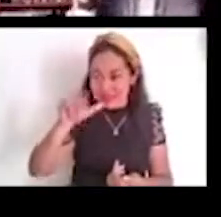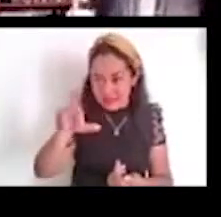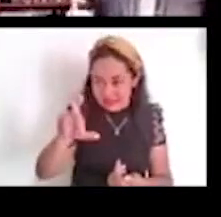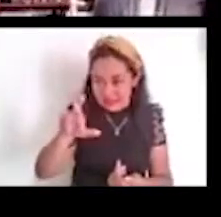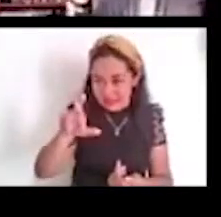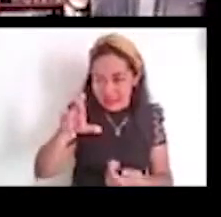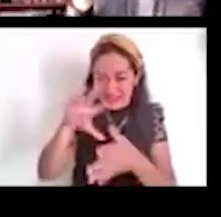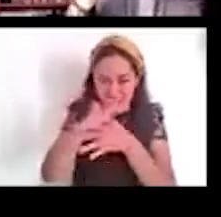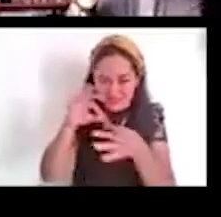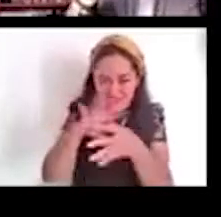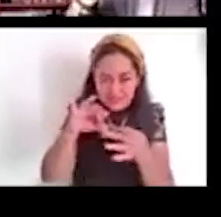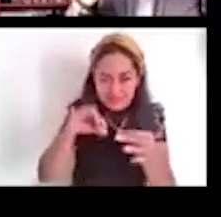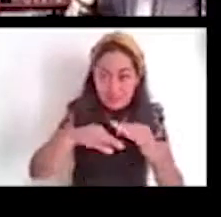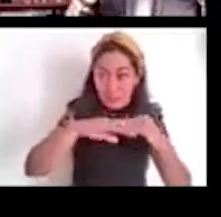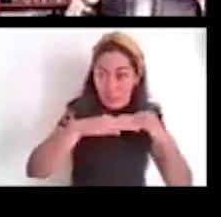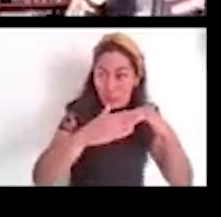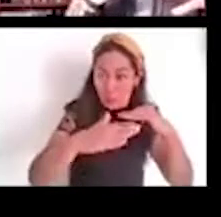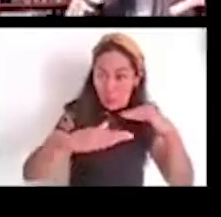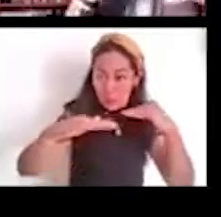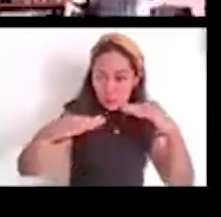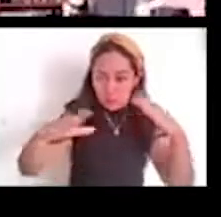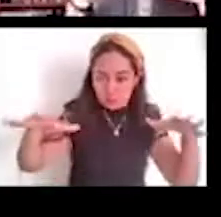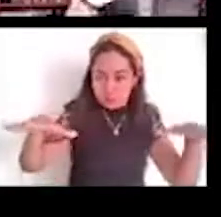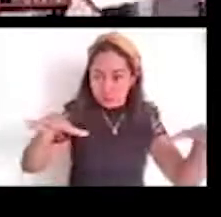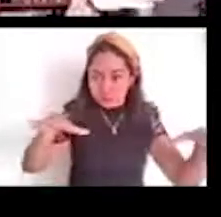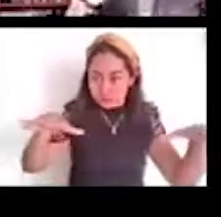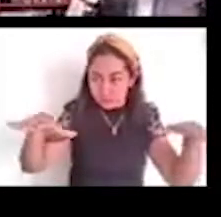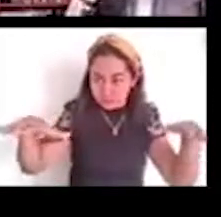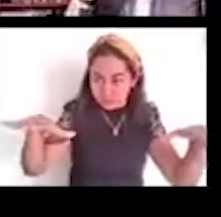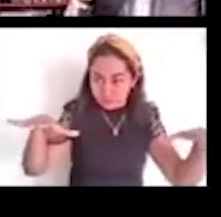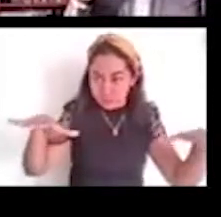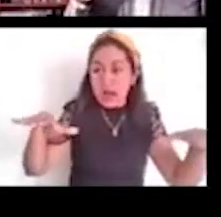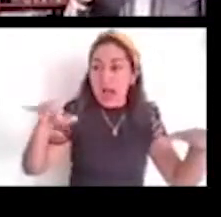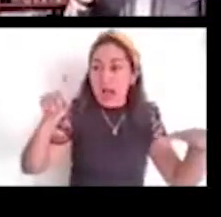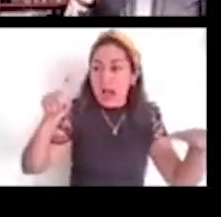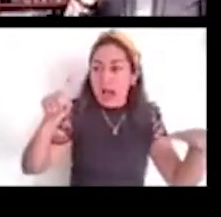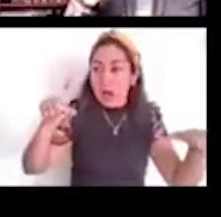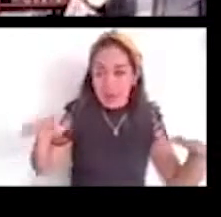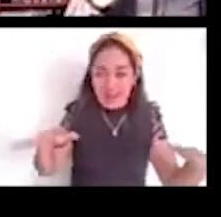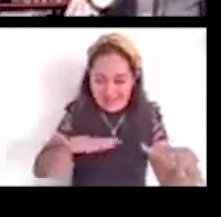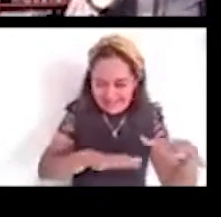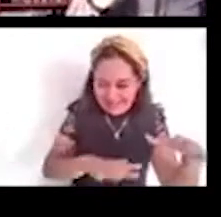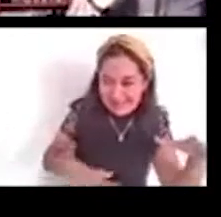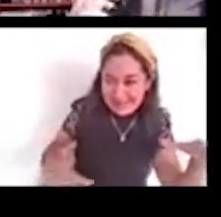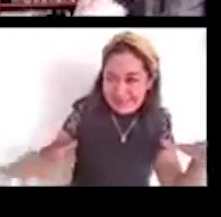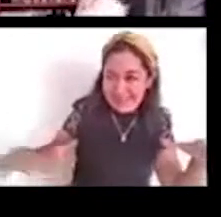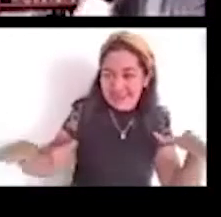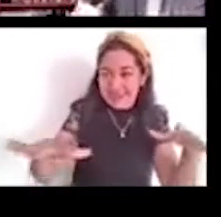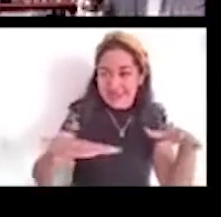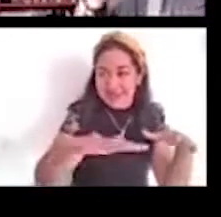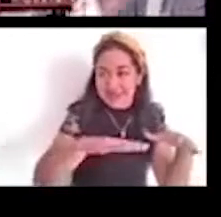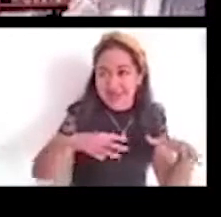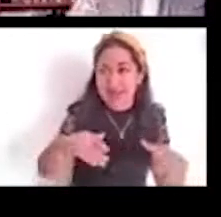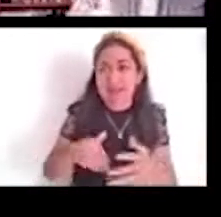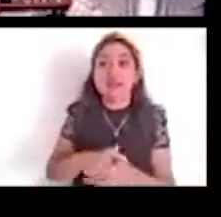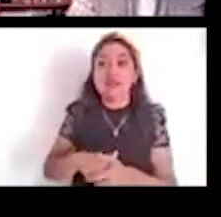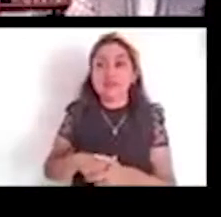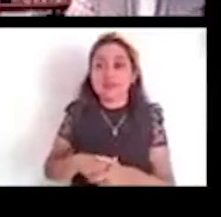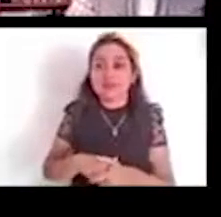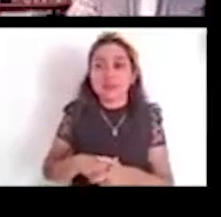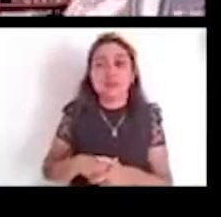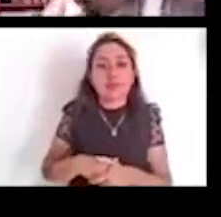de estos ahuejotes, ahuexot, árbol de agua, o que están